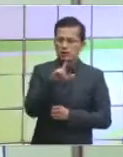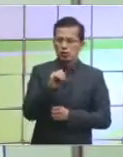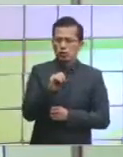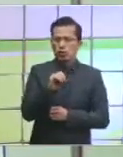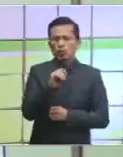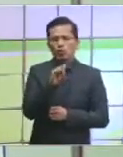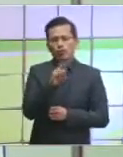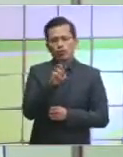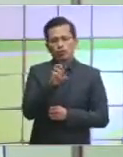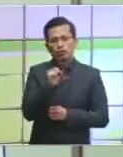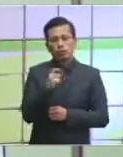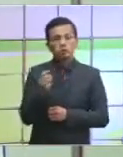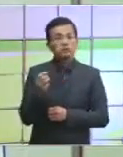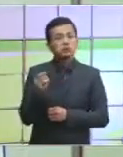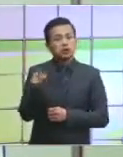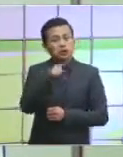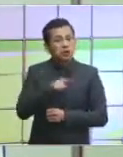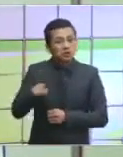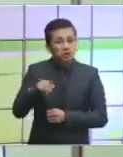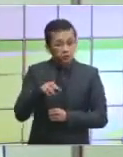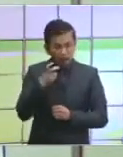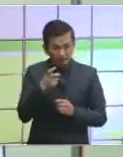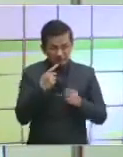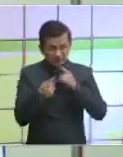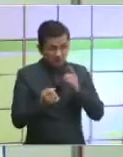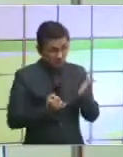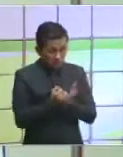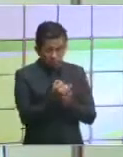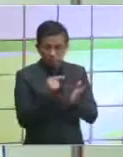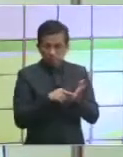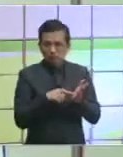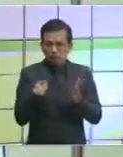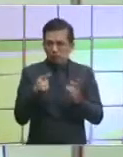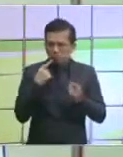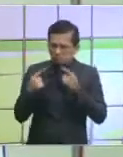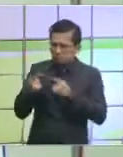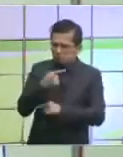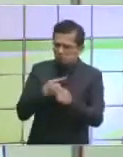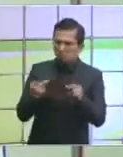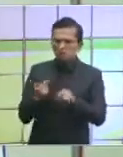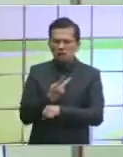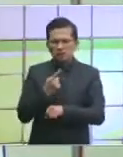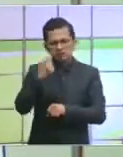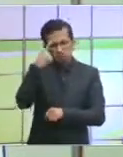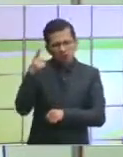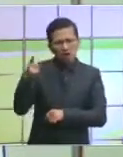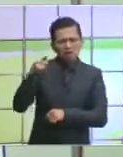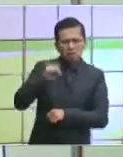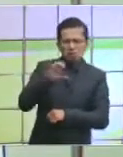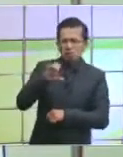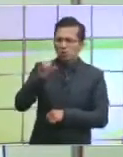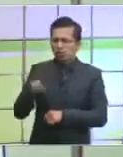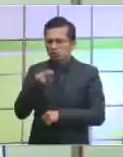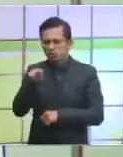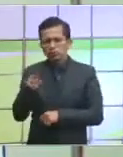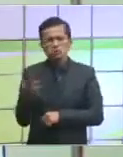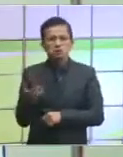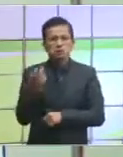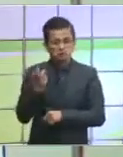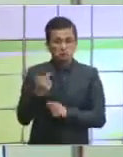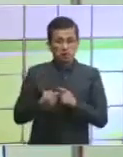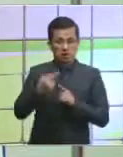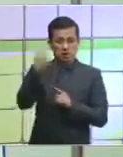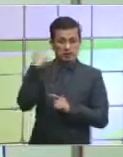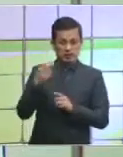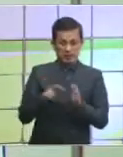a comentar las sentencias del tribunal superior justicia o de la suprema corte que ustedes ustedes vean las revistas dentro de la